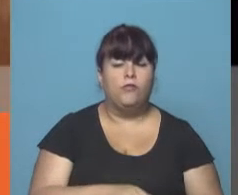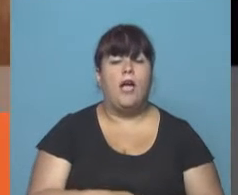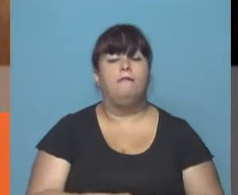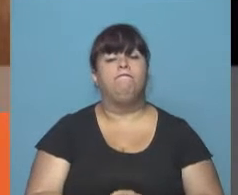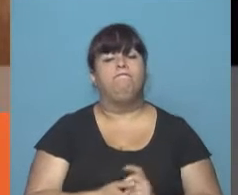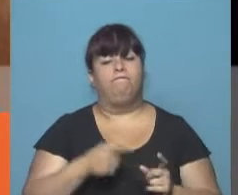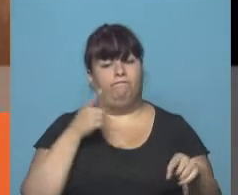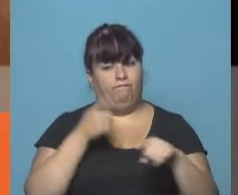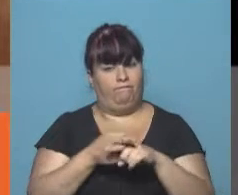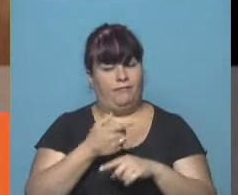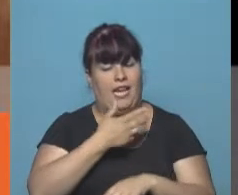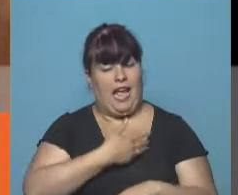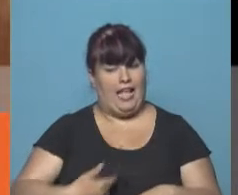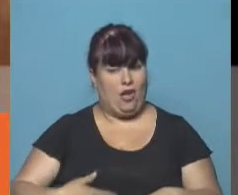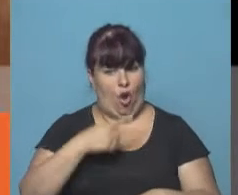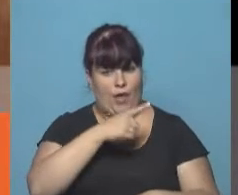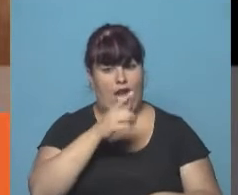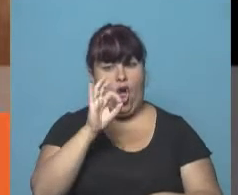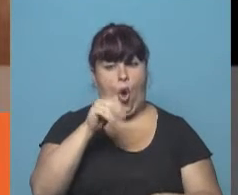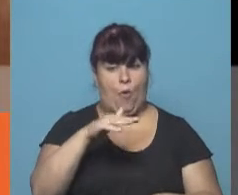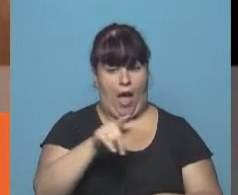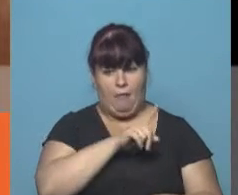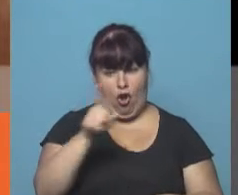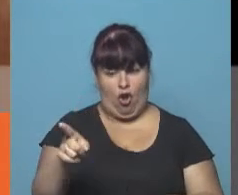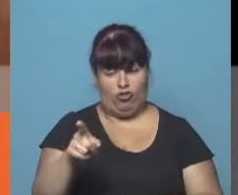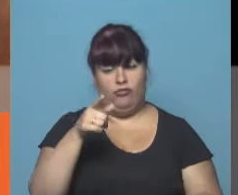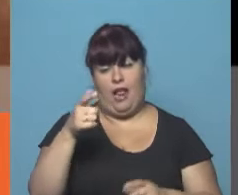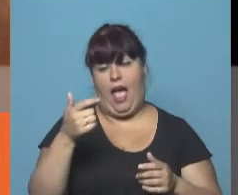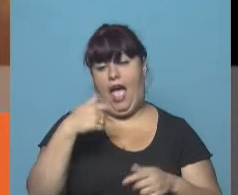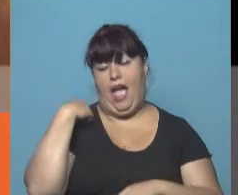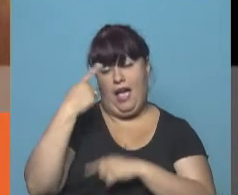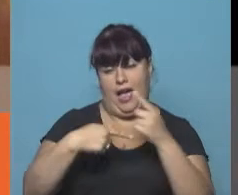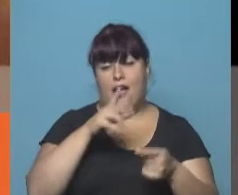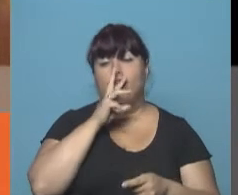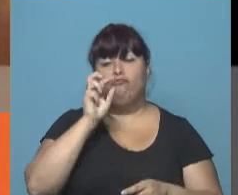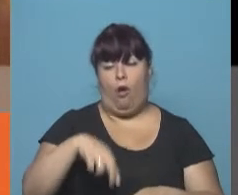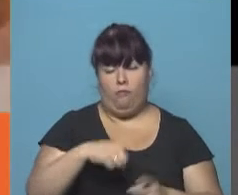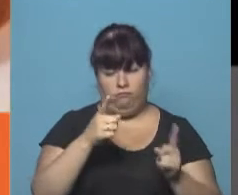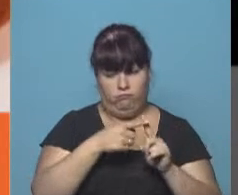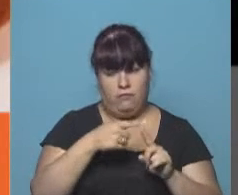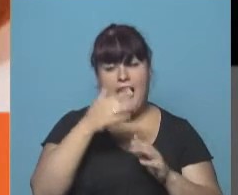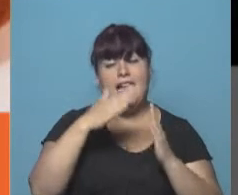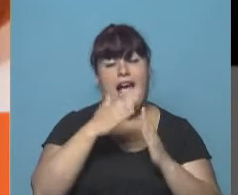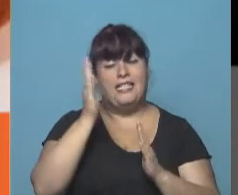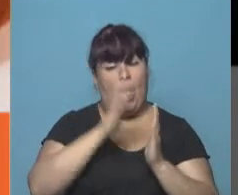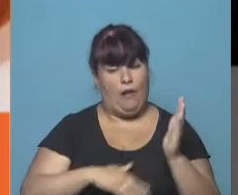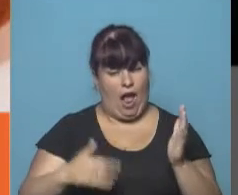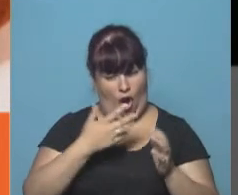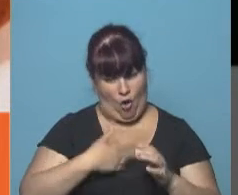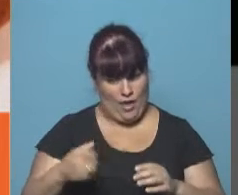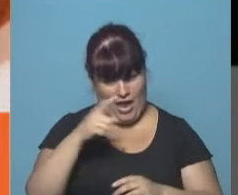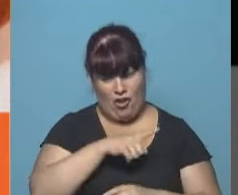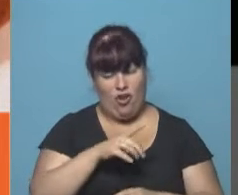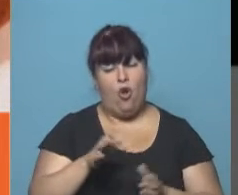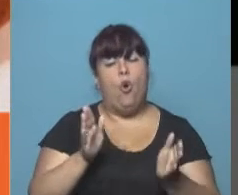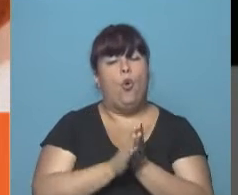está enfrentando a la Casa Blanca de Barack Obama con su sucesor, el republicano Donald Trump. La Casa Blanca ve